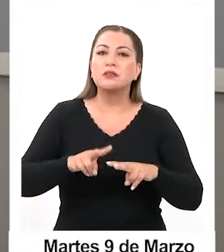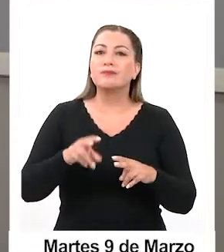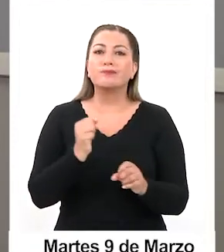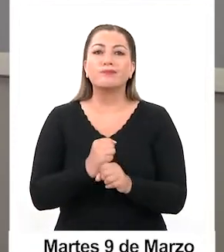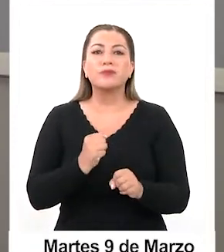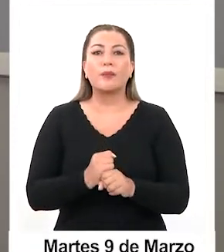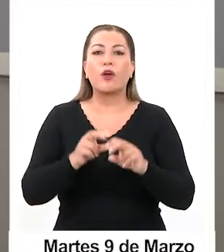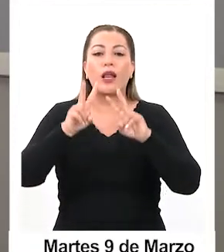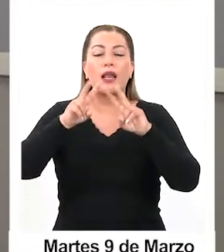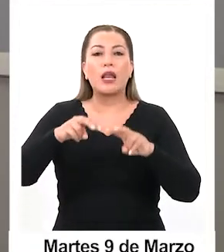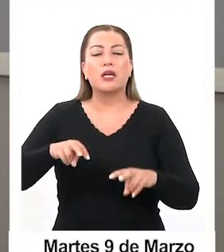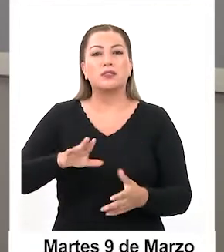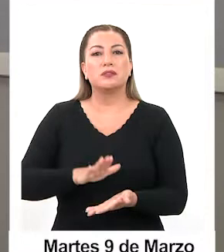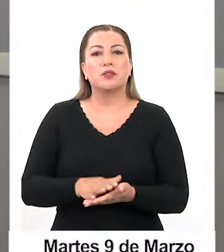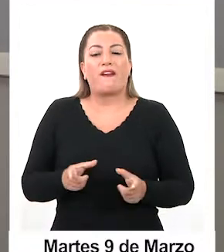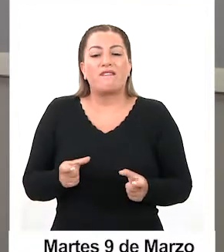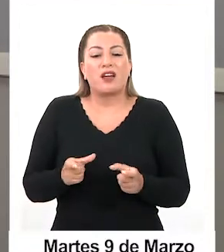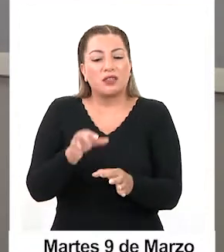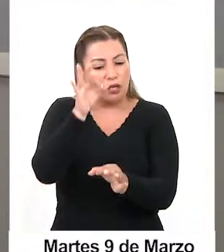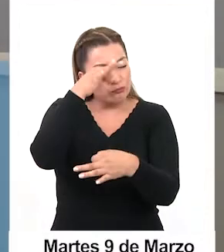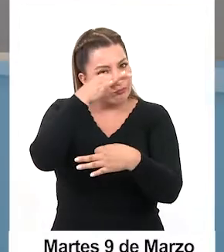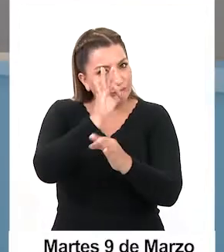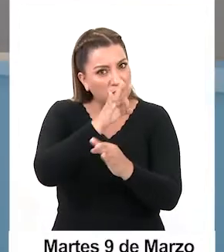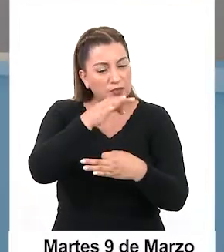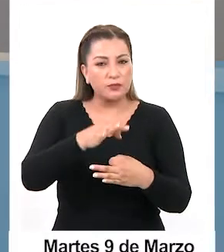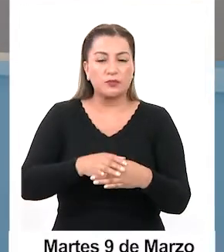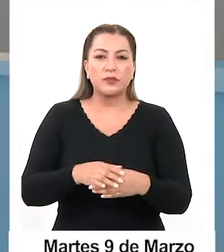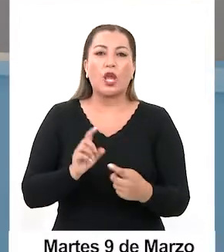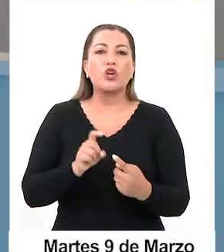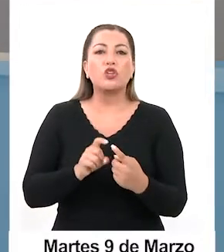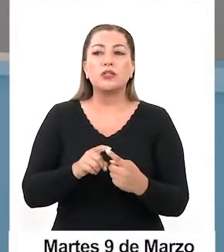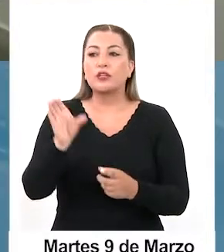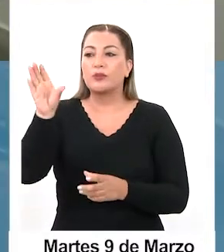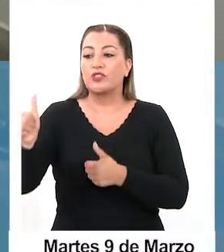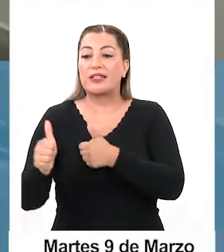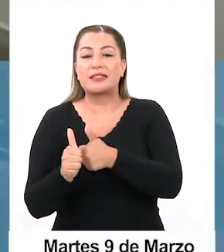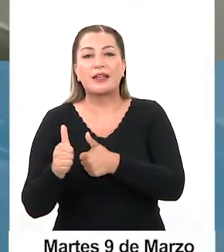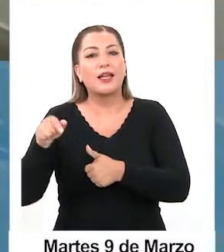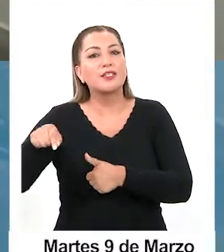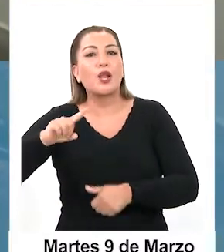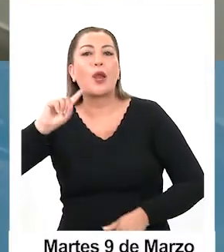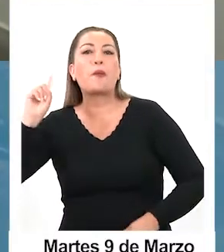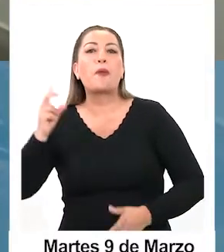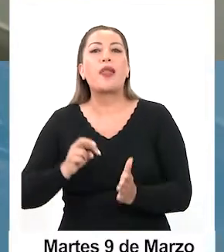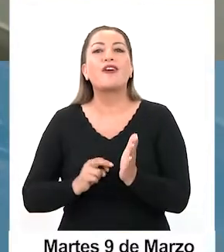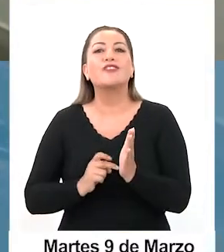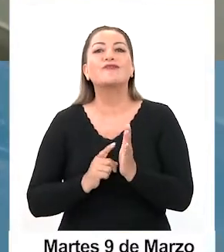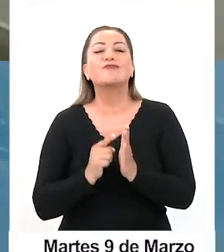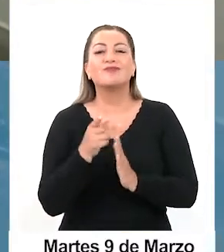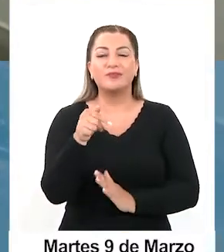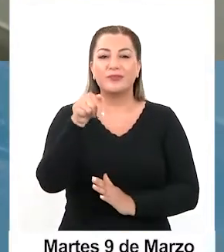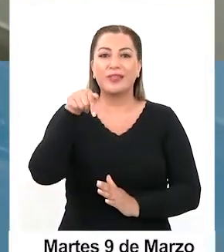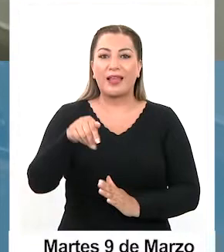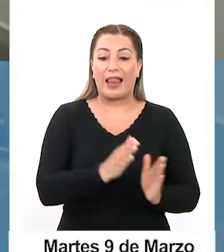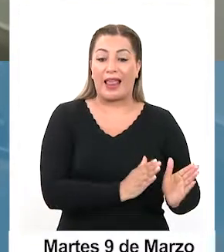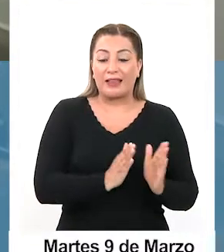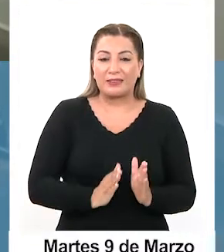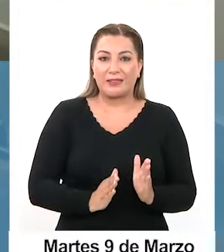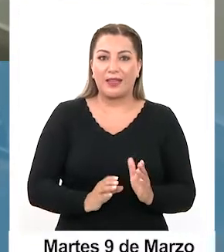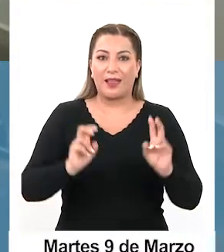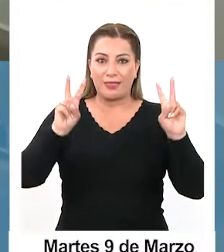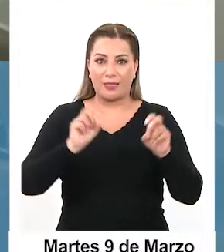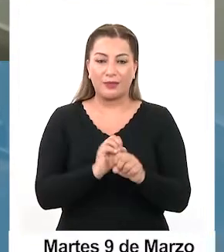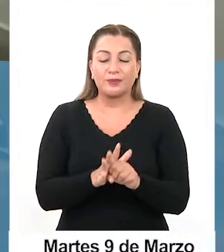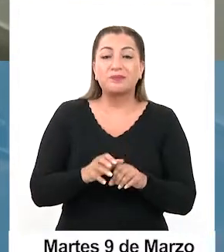la investigación epidemiológica, la definición de los contactos estrechos. Esas fueron las primeras, digamos, etapas de la